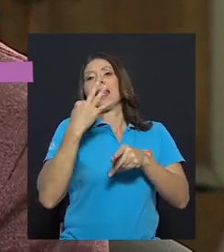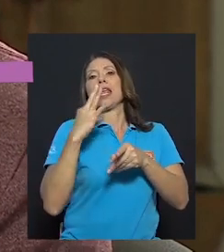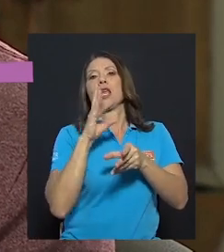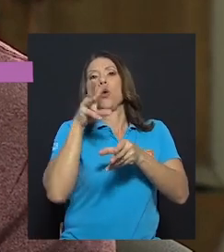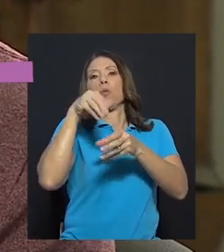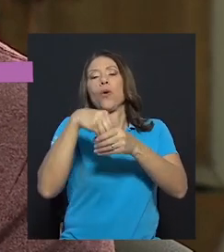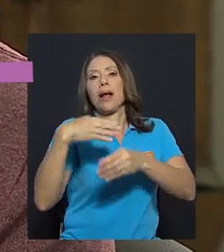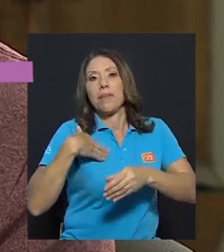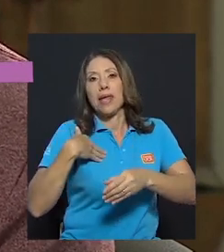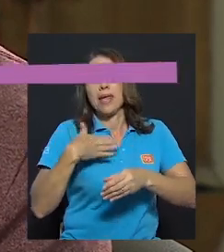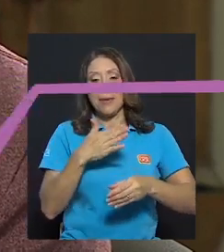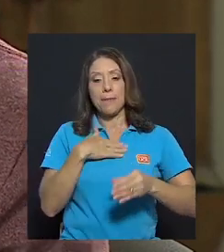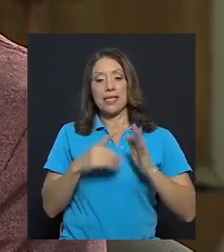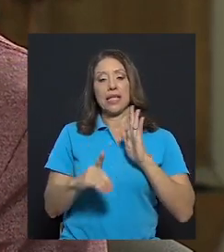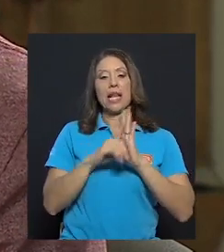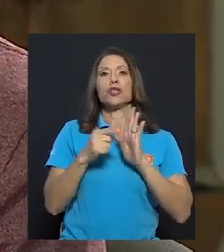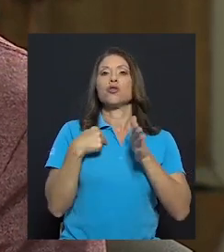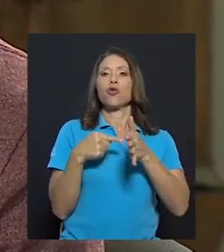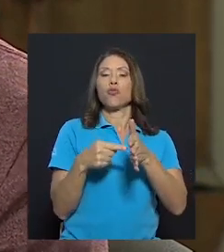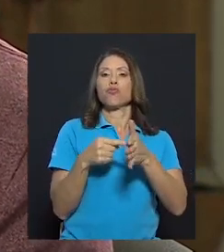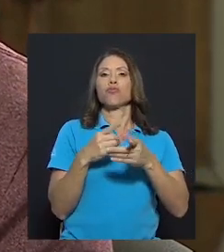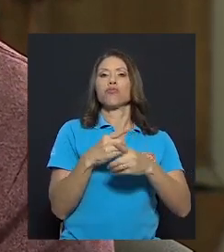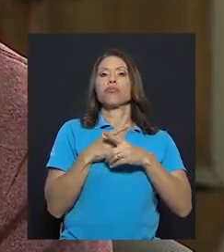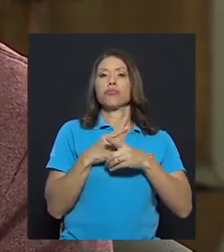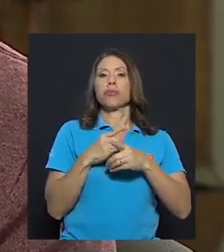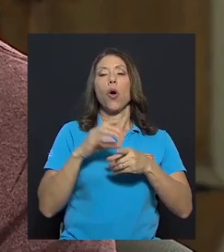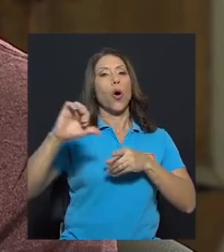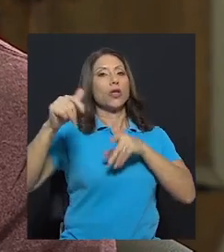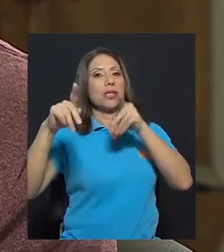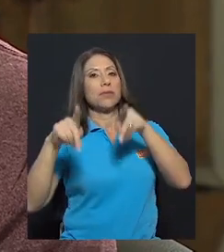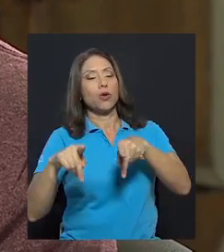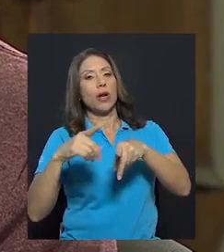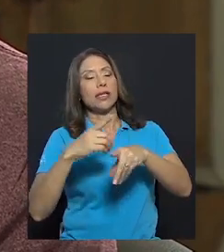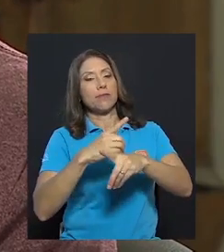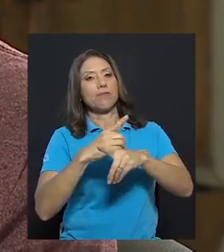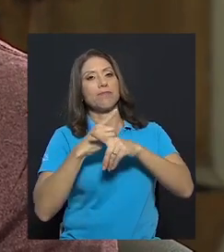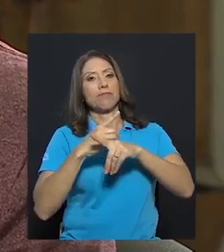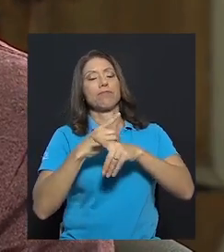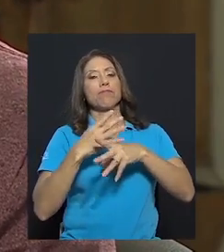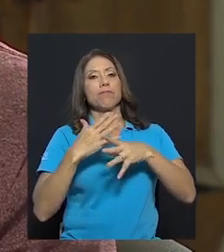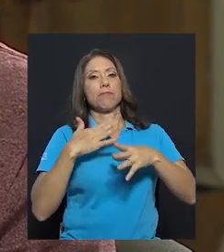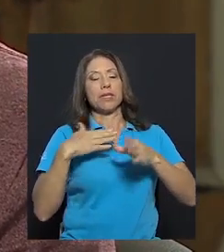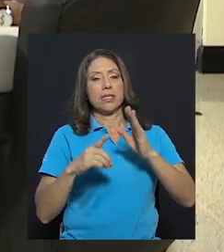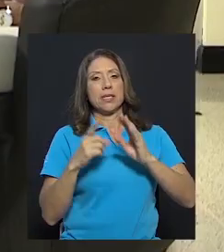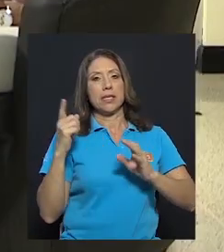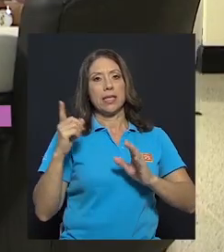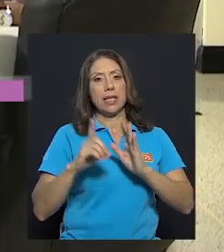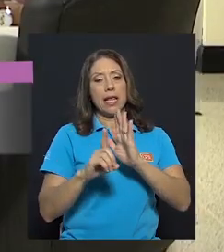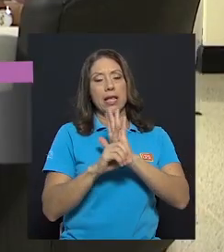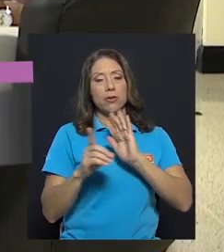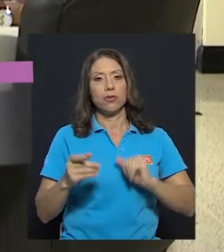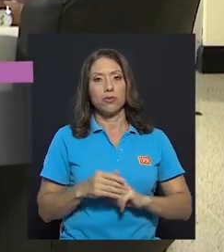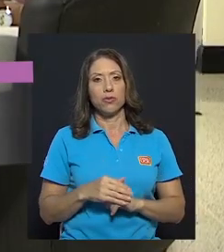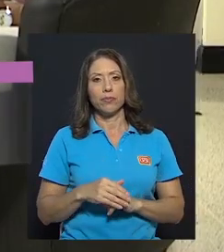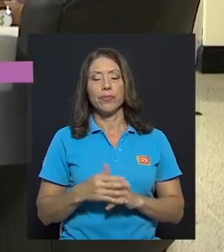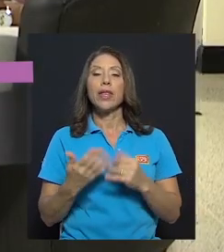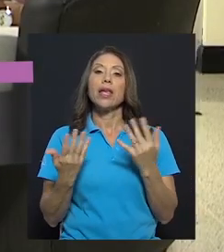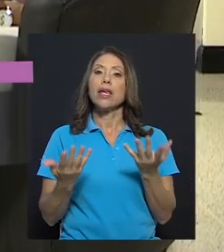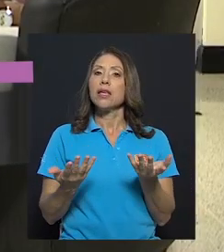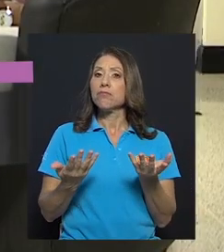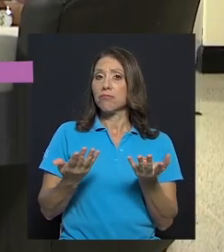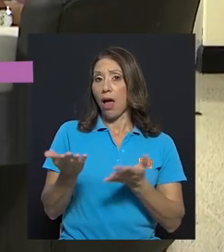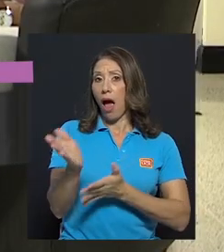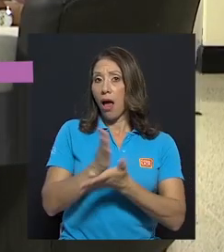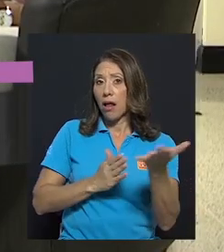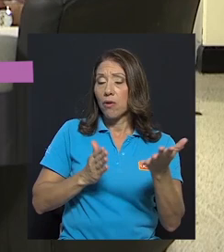yo hago valer mis derechos y cómo es que las demás personas hacen valer mis derechos. Andy, ¿y existe,